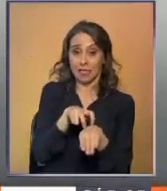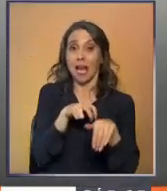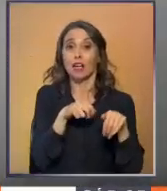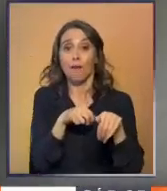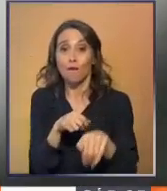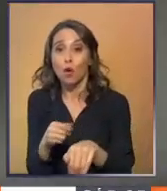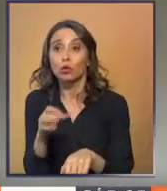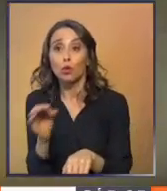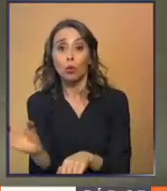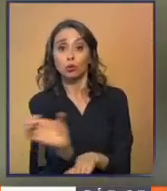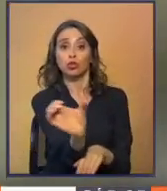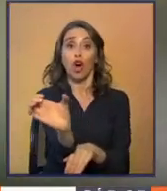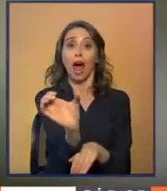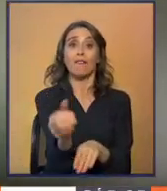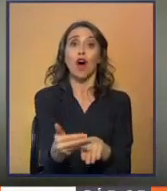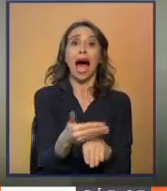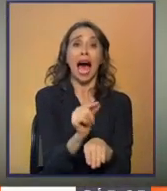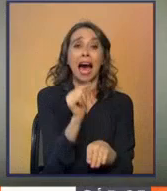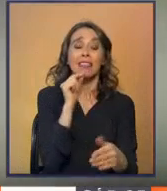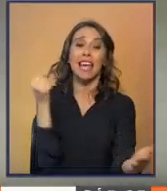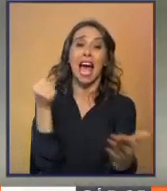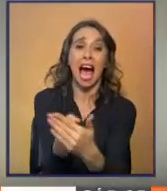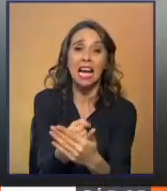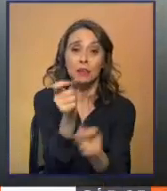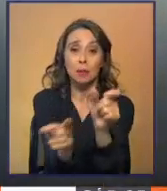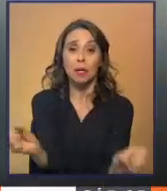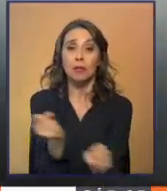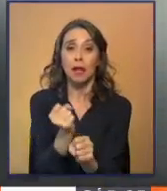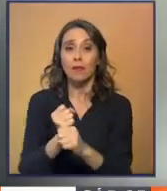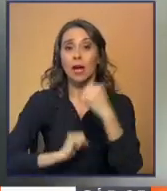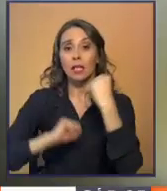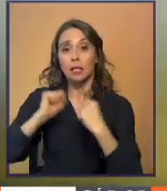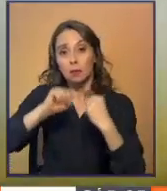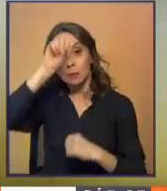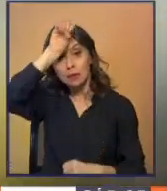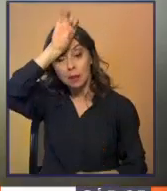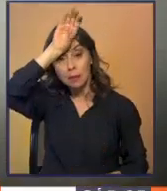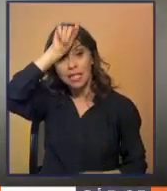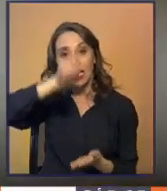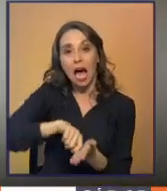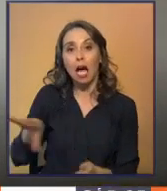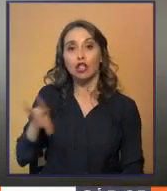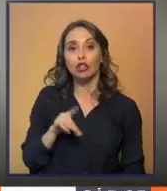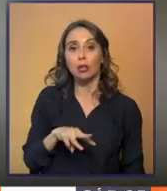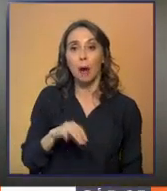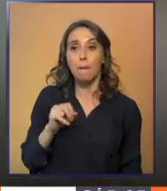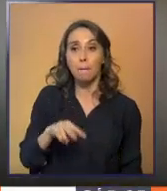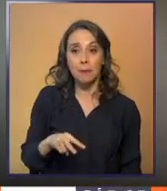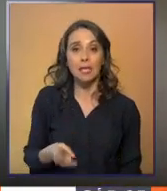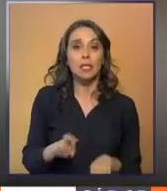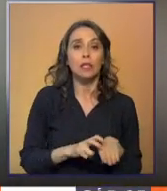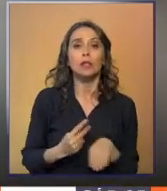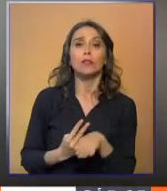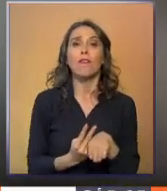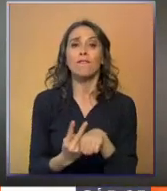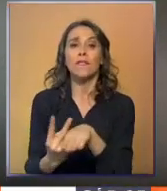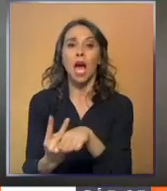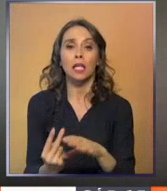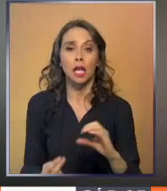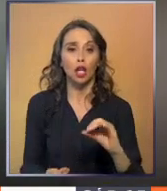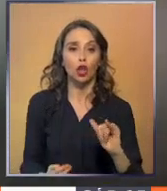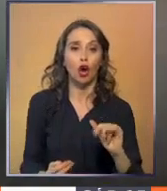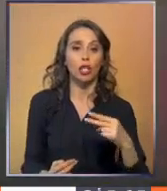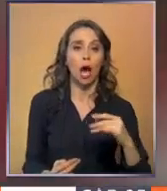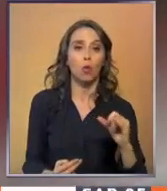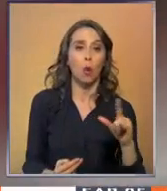minutos antes del accidente. Son trabajadores de la empresa minera contratista MIN que se trasladan desde Collahuasi